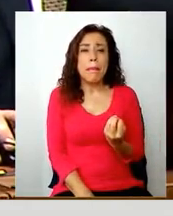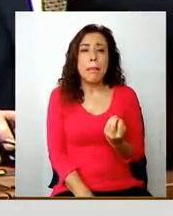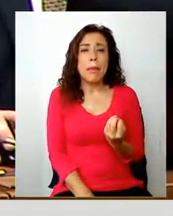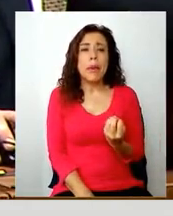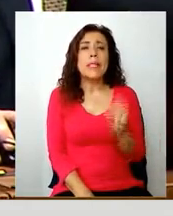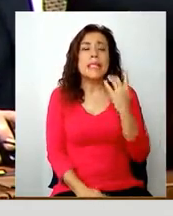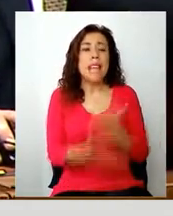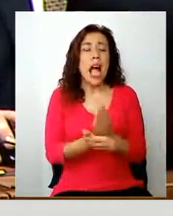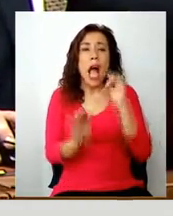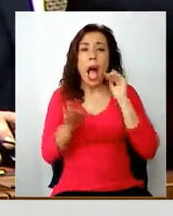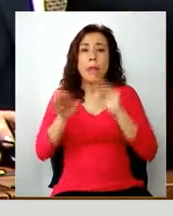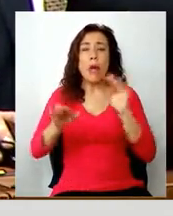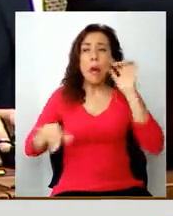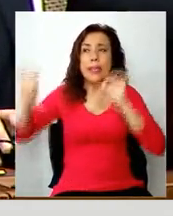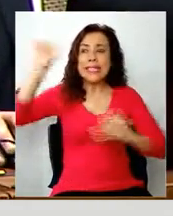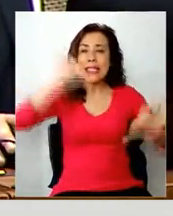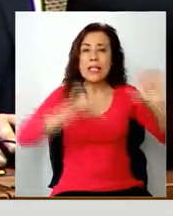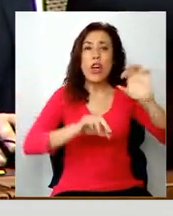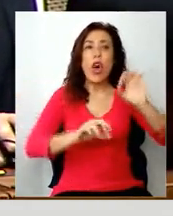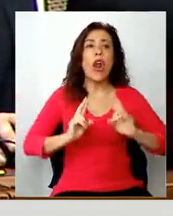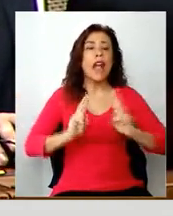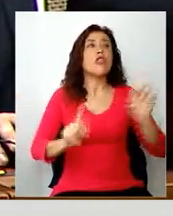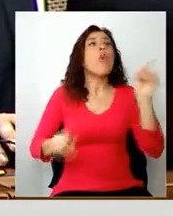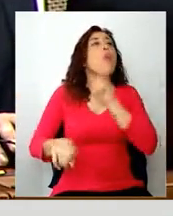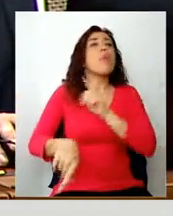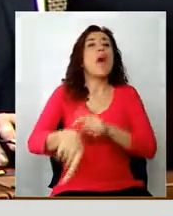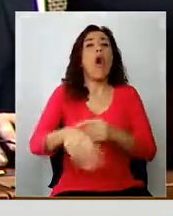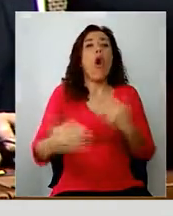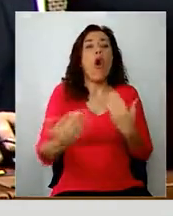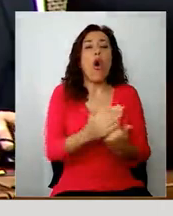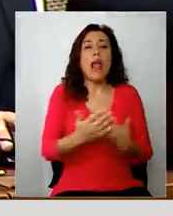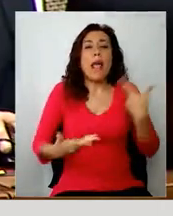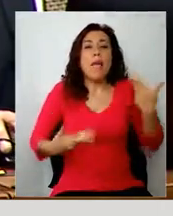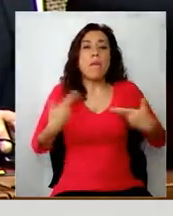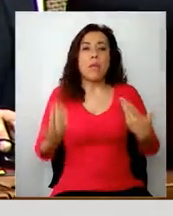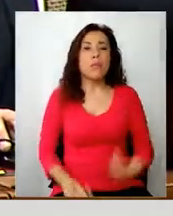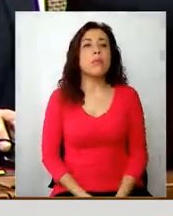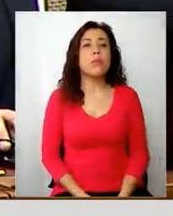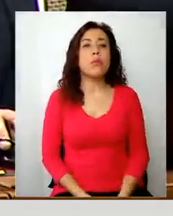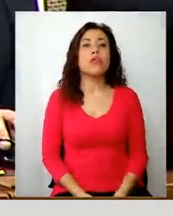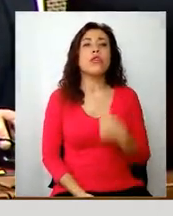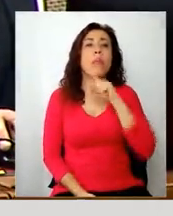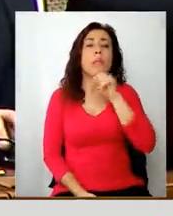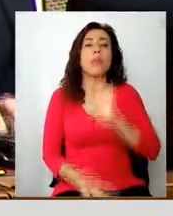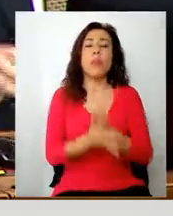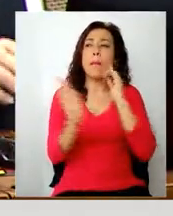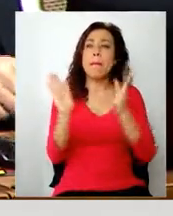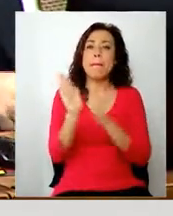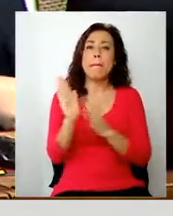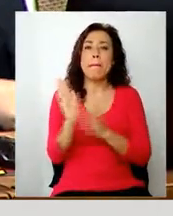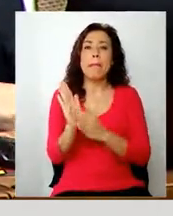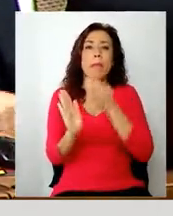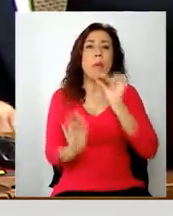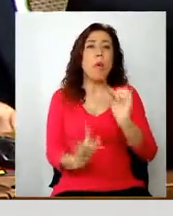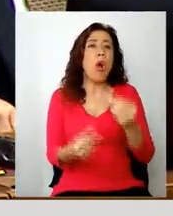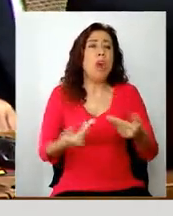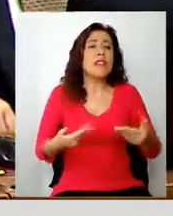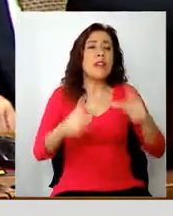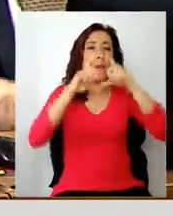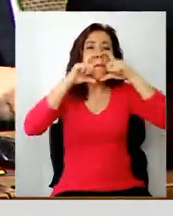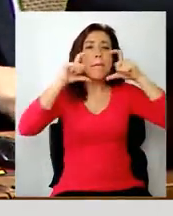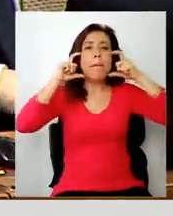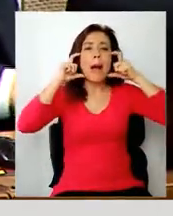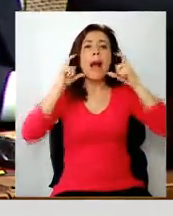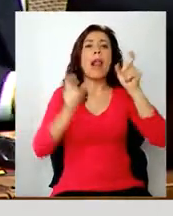o es una reacción impulsiva pregunto esto por todas las evidencias que señalan la poca utilidad de las mascarillas en personas sanas